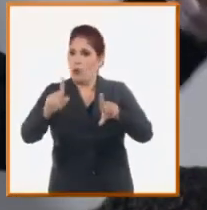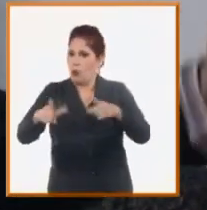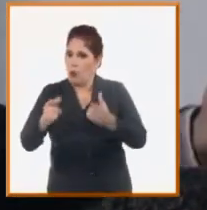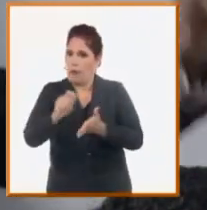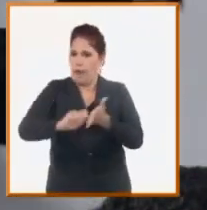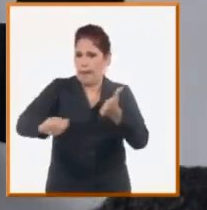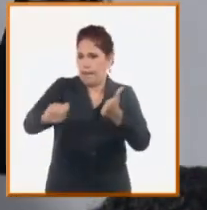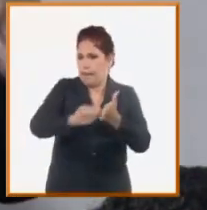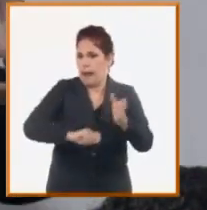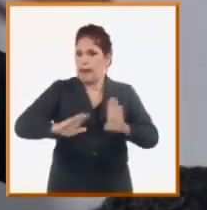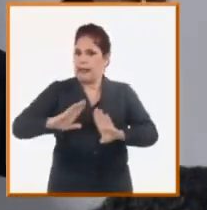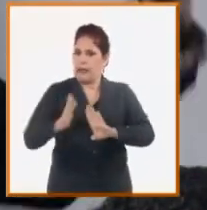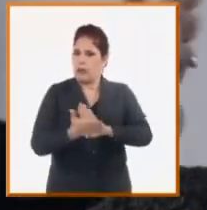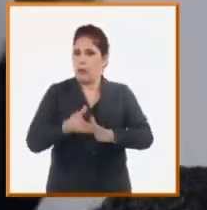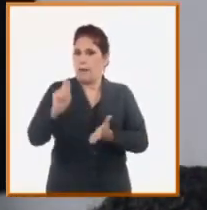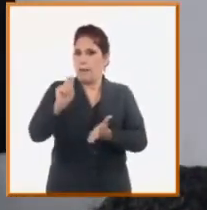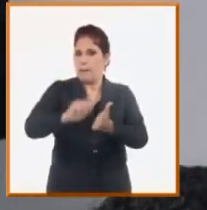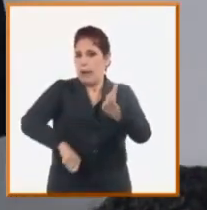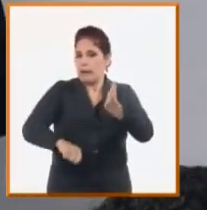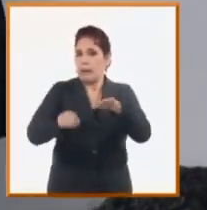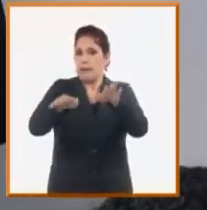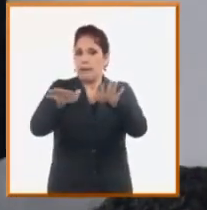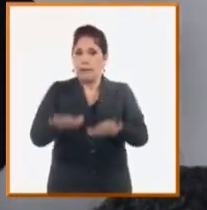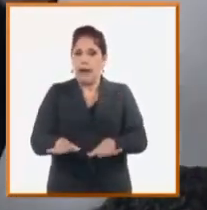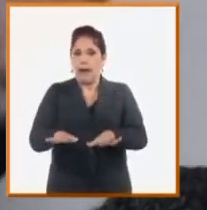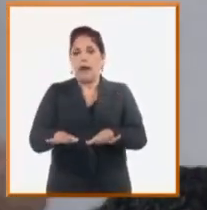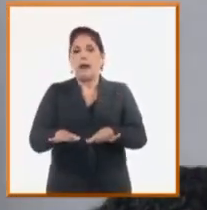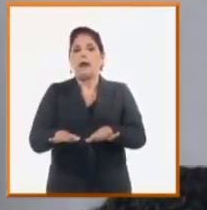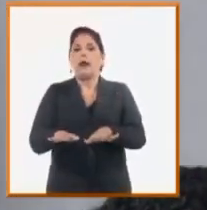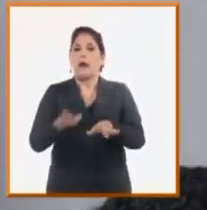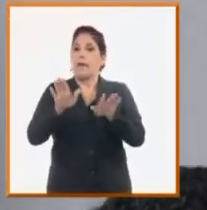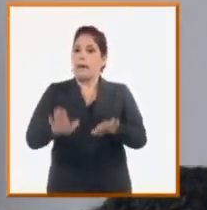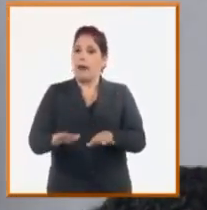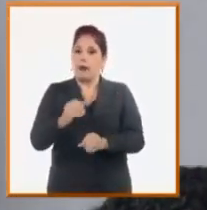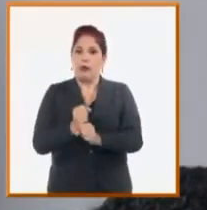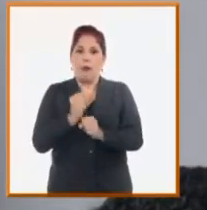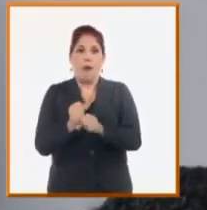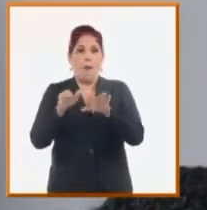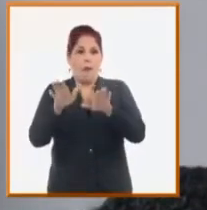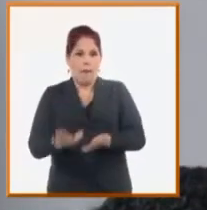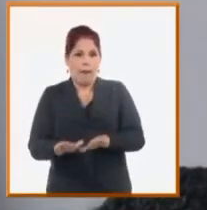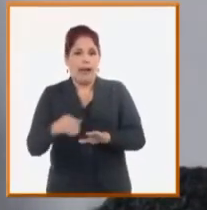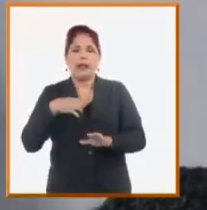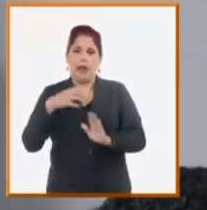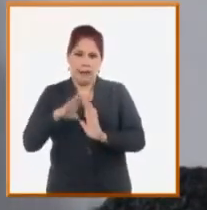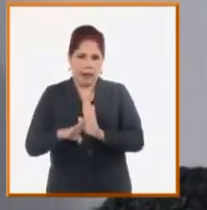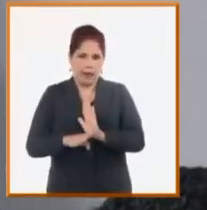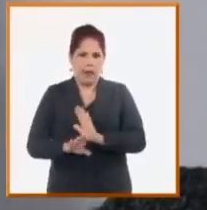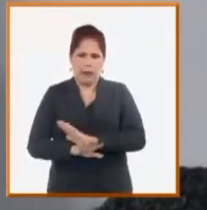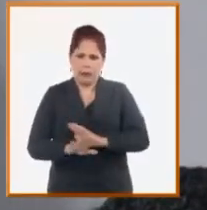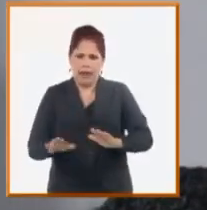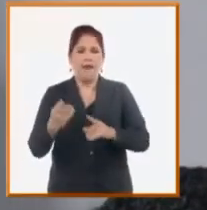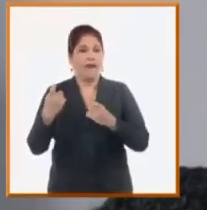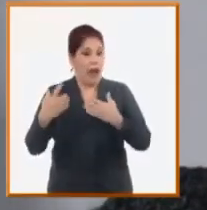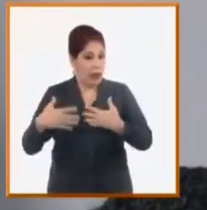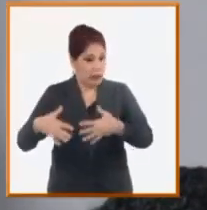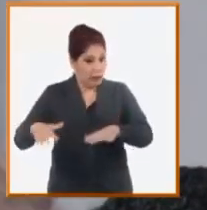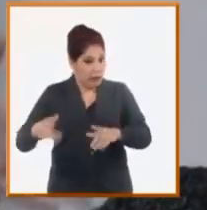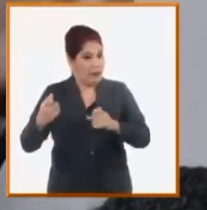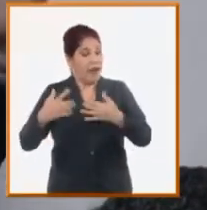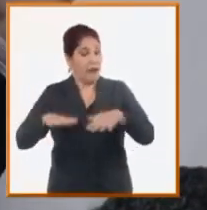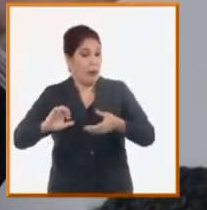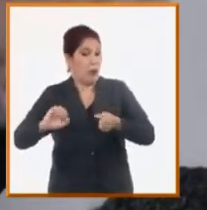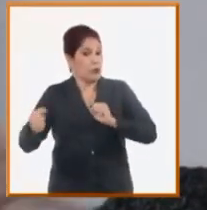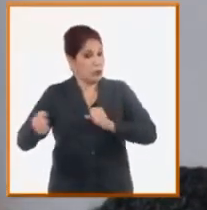establecido, las sanciones, las multas, las paralizaciones de los establecimientos, es decir, se han tomado las medidas que corresponden. Queda mucho por hacer en materia de